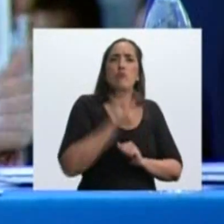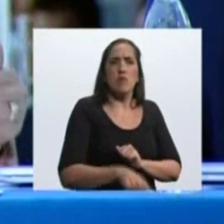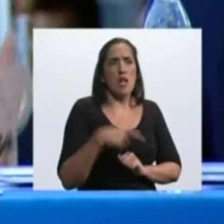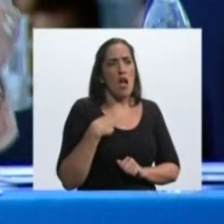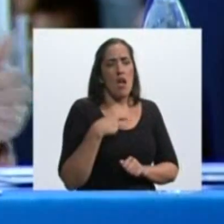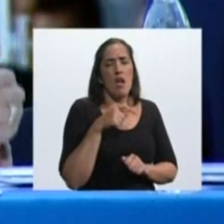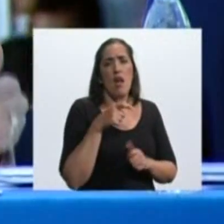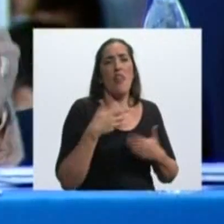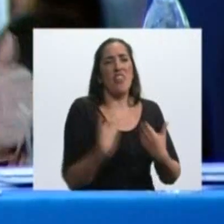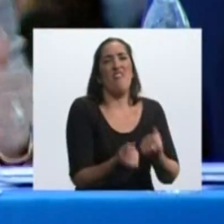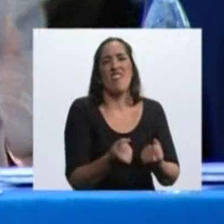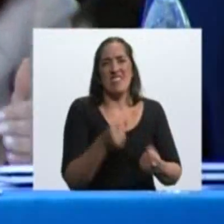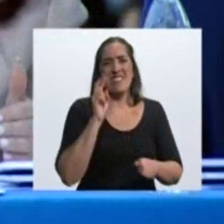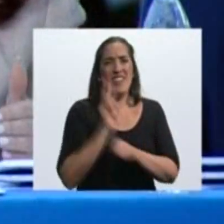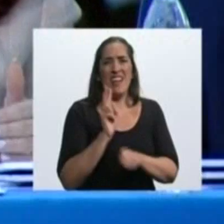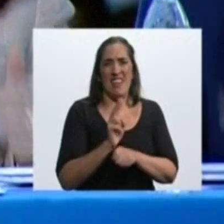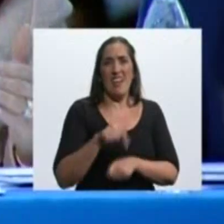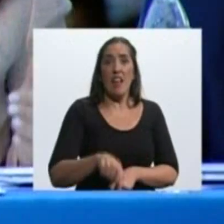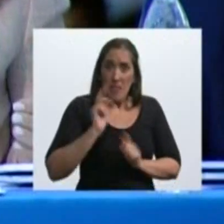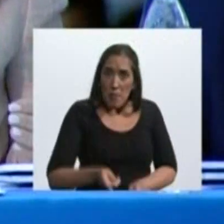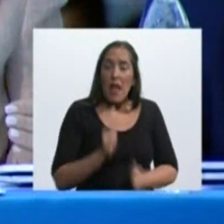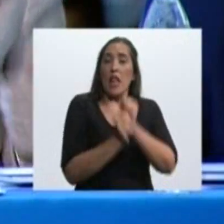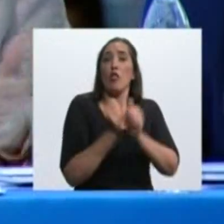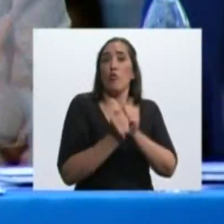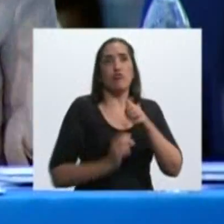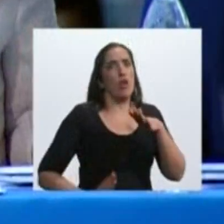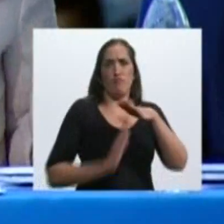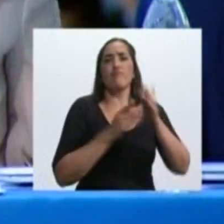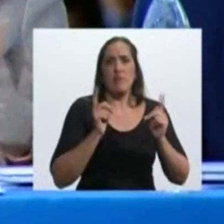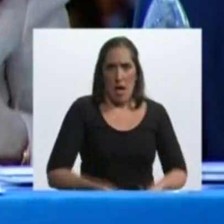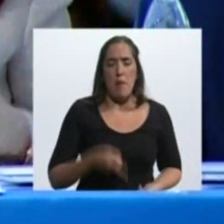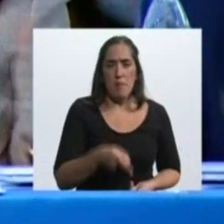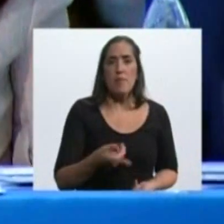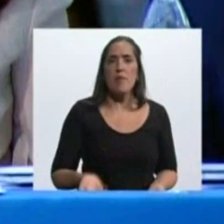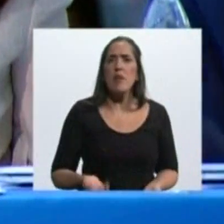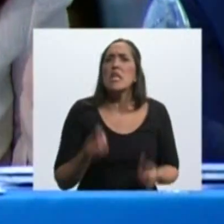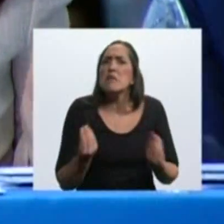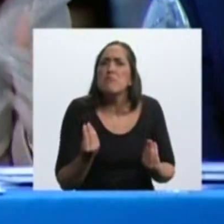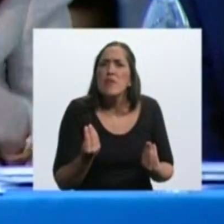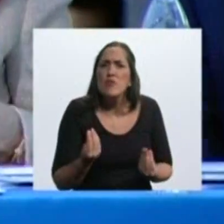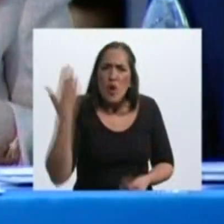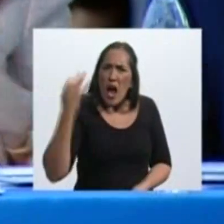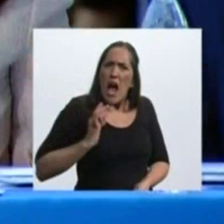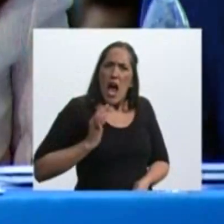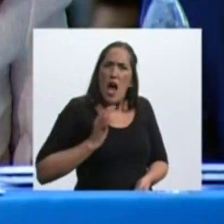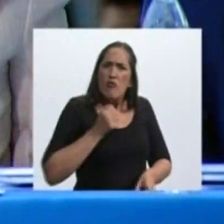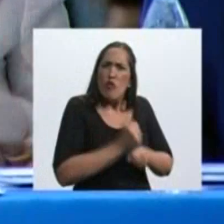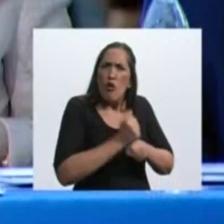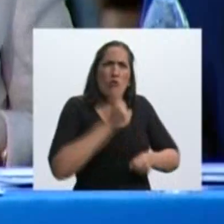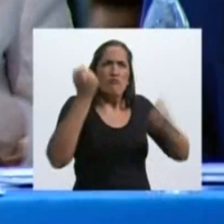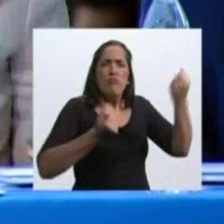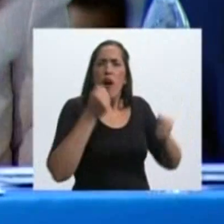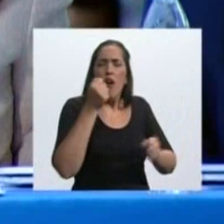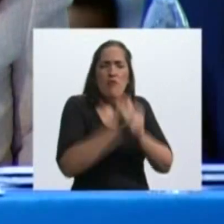que también era una industria de punta? ¿Qué pasó con esa Argentina que hacía camiones,